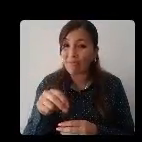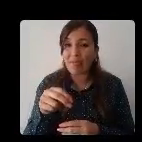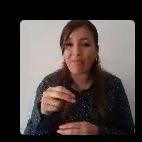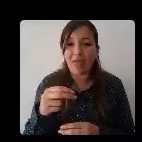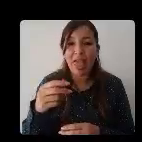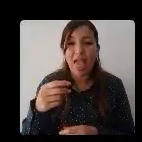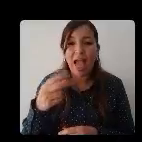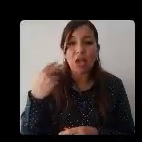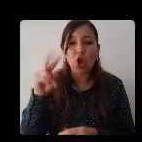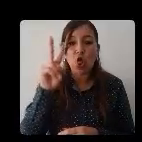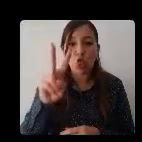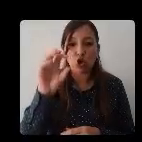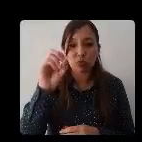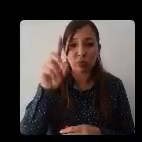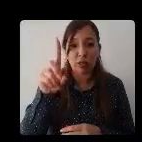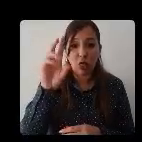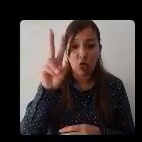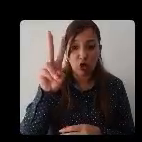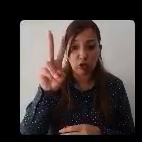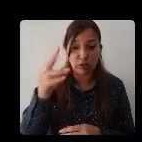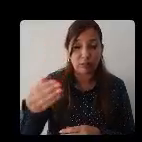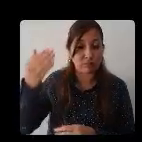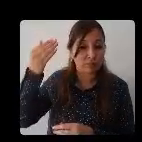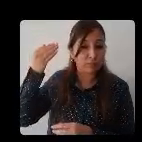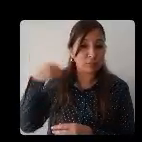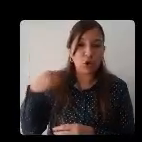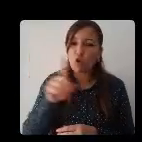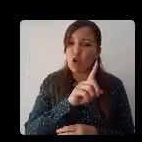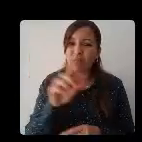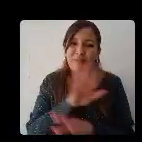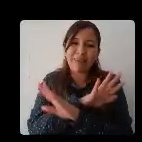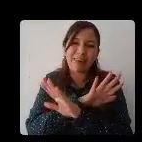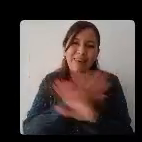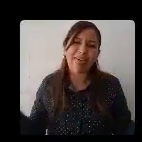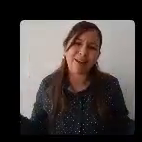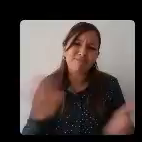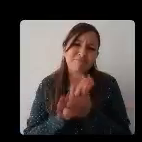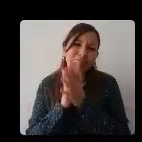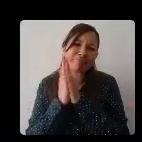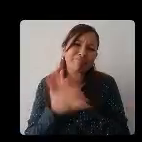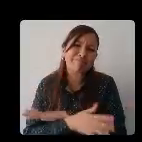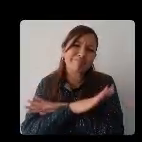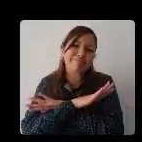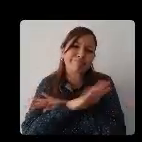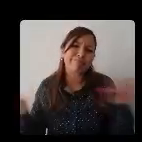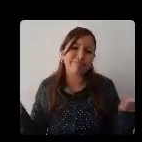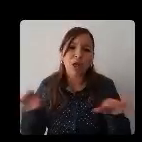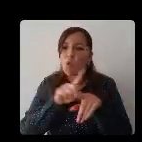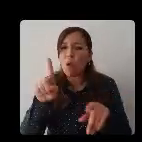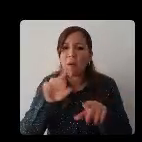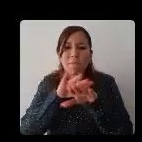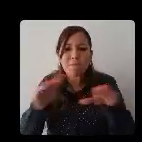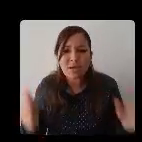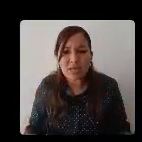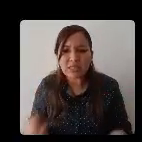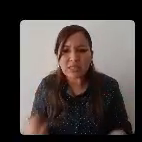nuestra congeladora, nuestras mesas, menajes para el restaurante, lo necesario, que inicialmente trabajábamos con el restaurante porque no teníamos casas